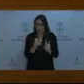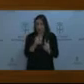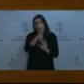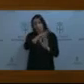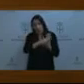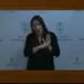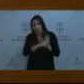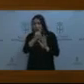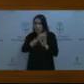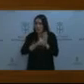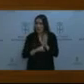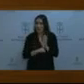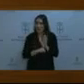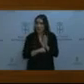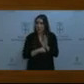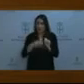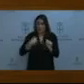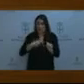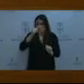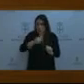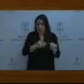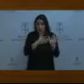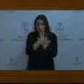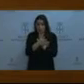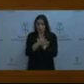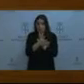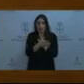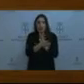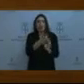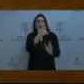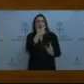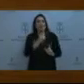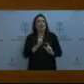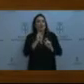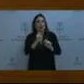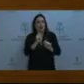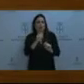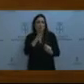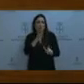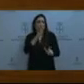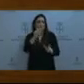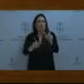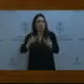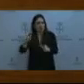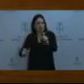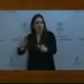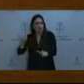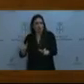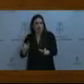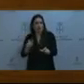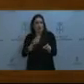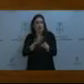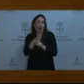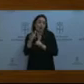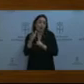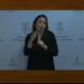medidas como las que hoy abordamos facilitaron la incorporación al mundo laboral de